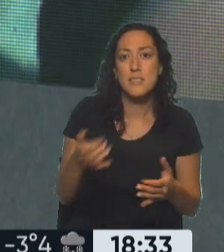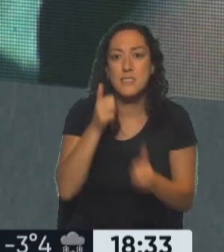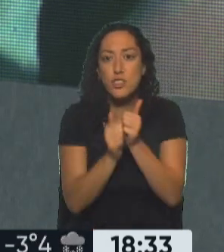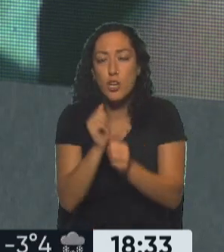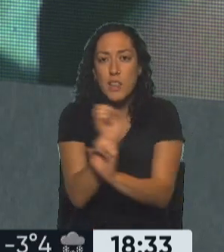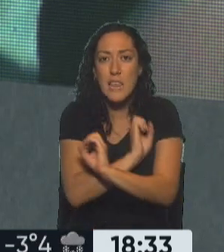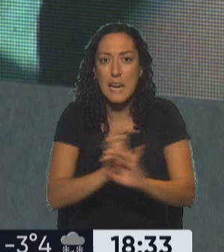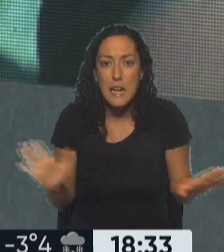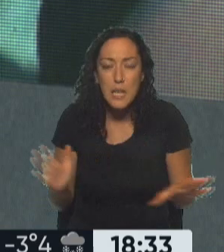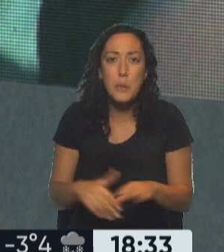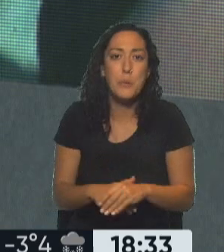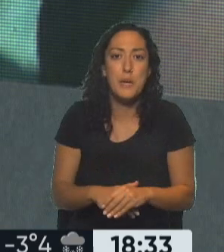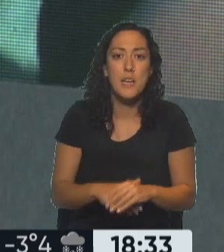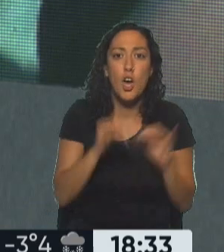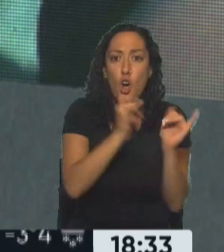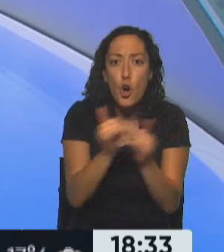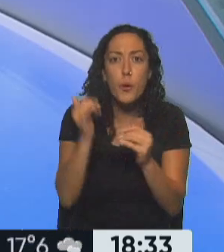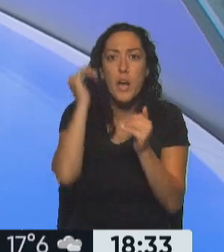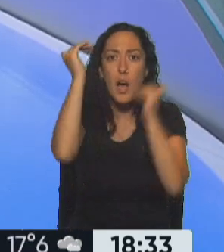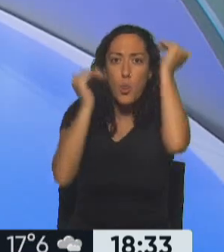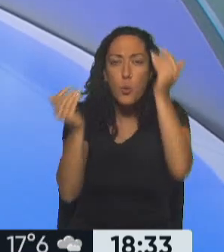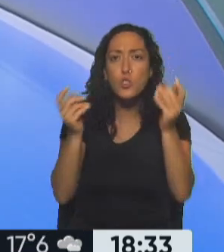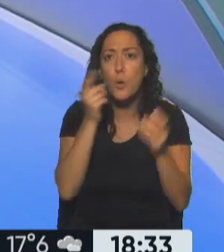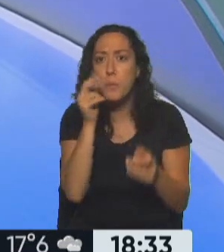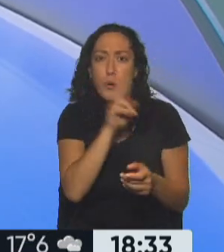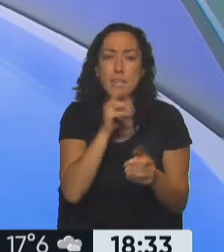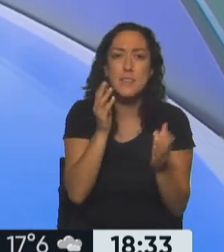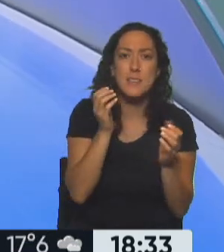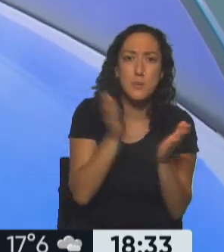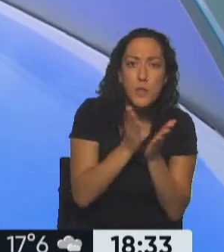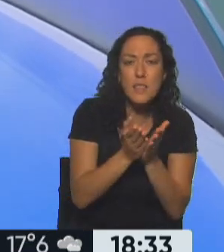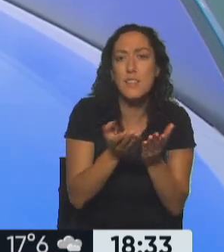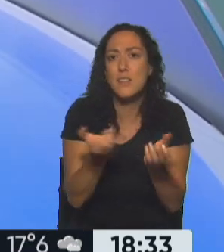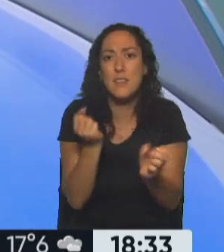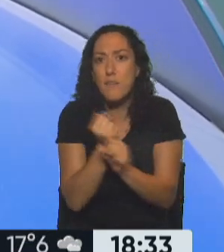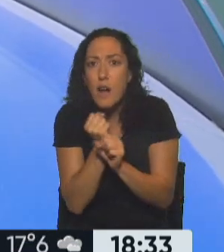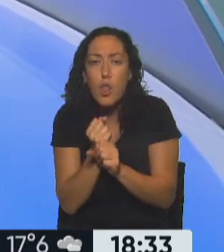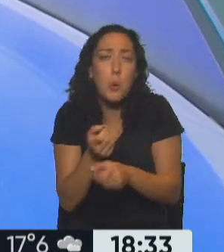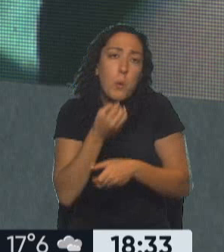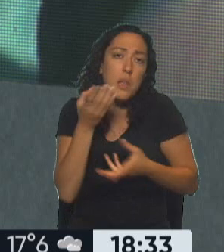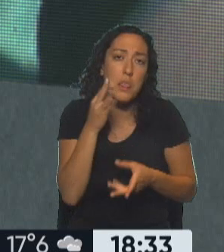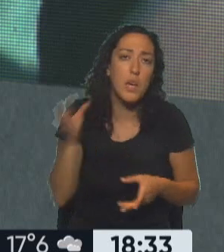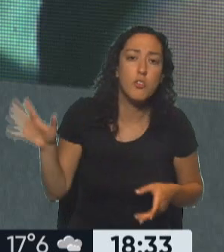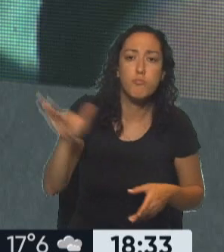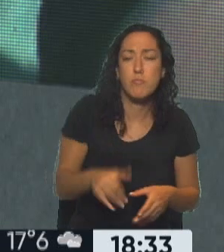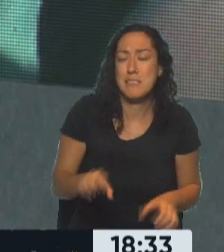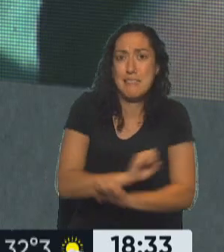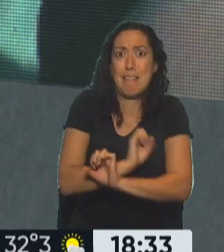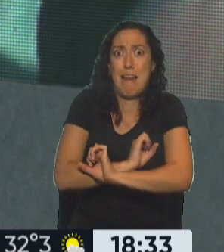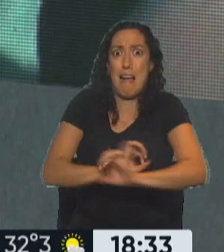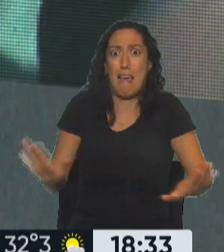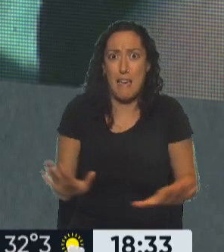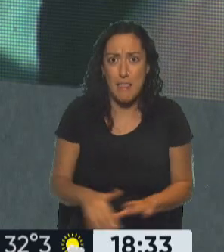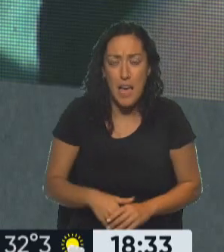terrible, ¿no? Jóvenes, adultos, trabajadores, estudiantes que iban como un día más y que termina en la peor de las tragedias, en la peor